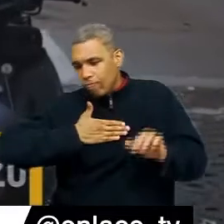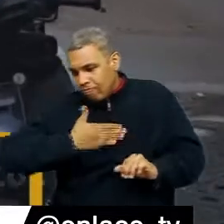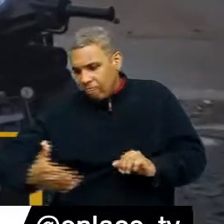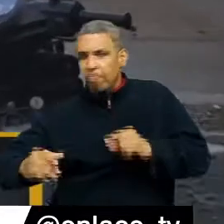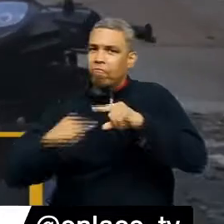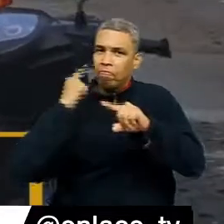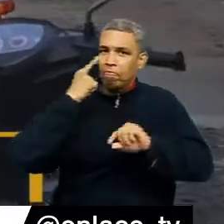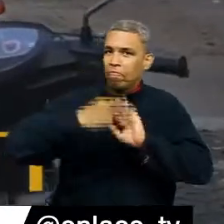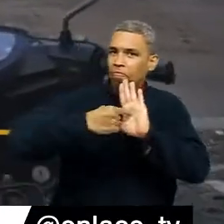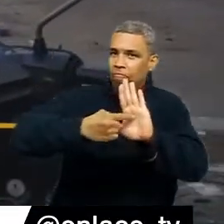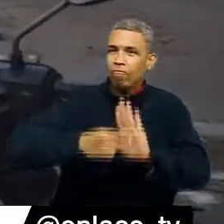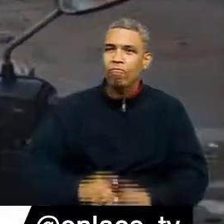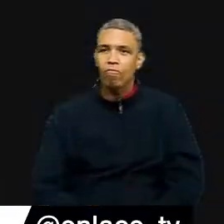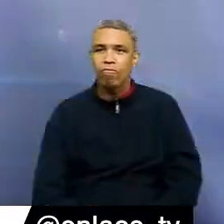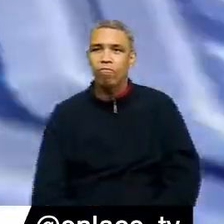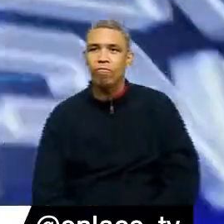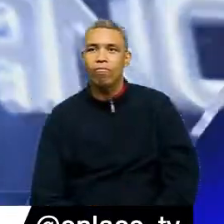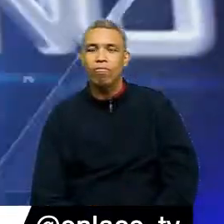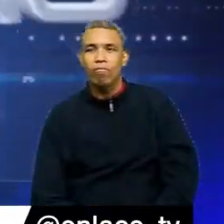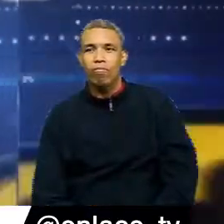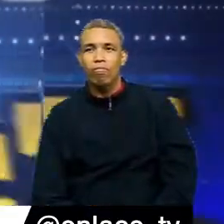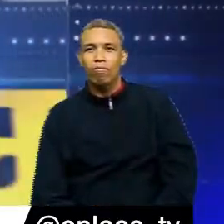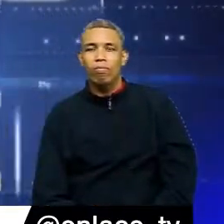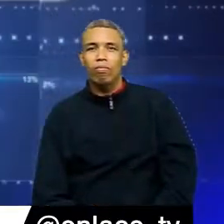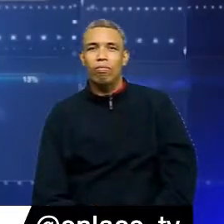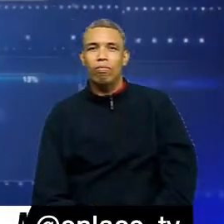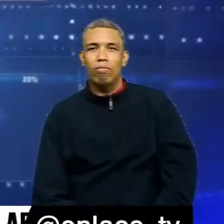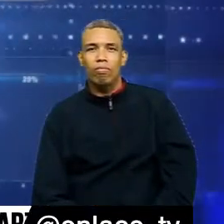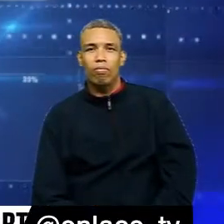Seguiremos atentos a sus reportes.